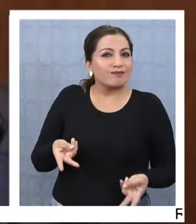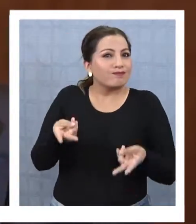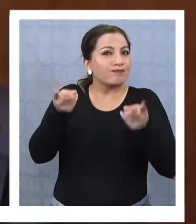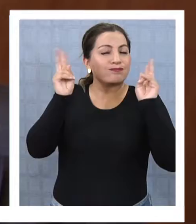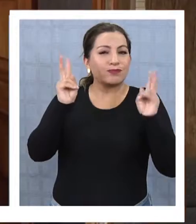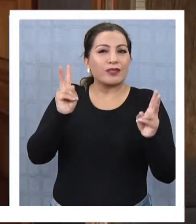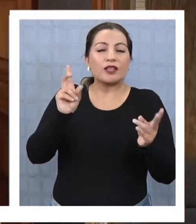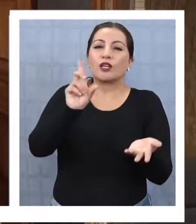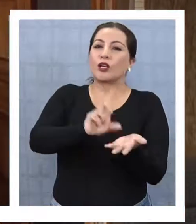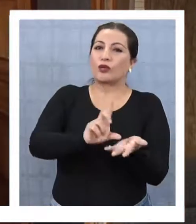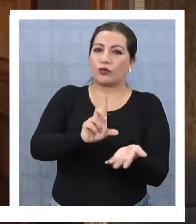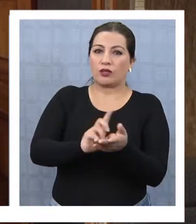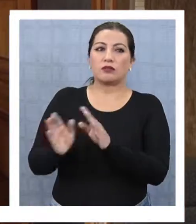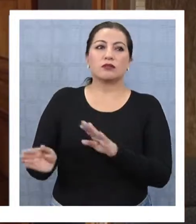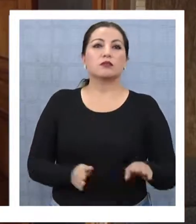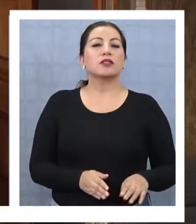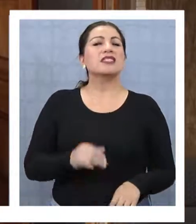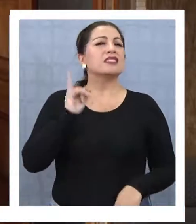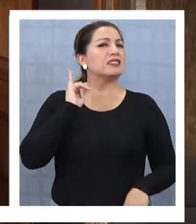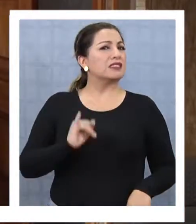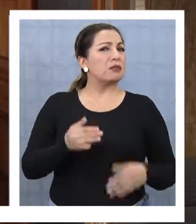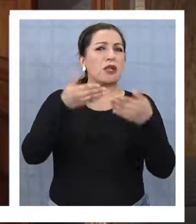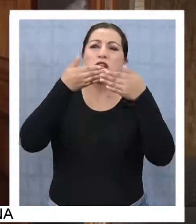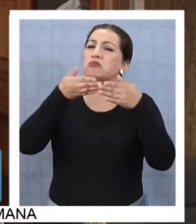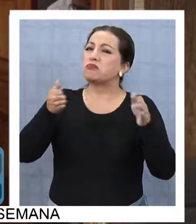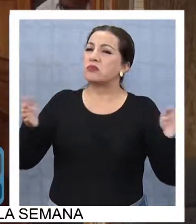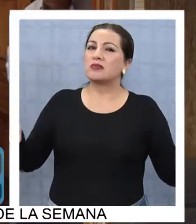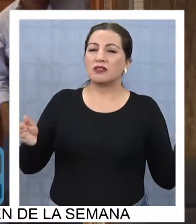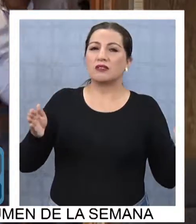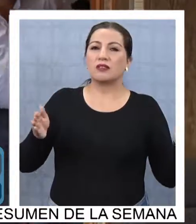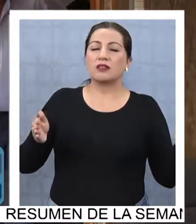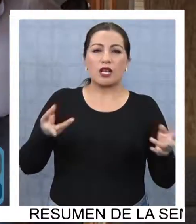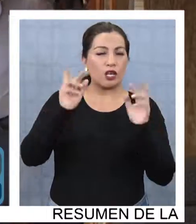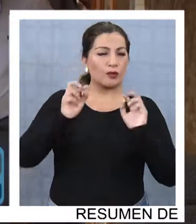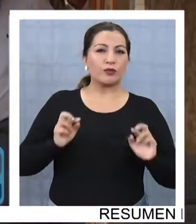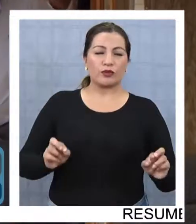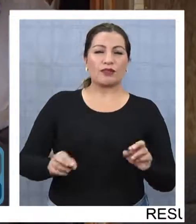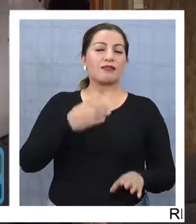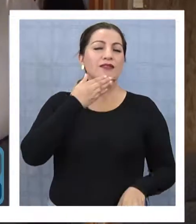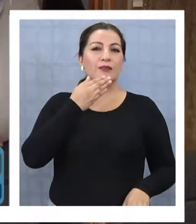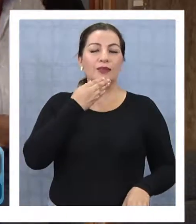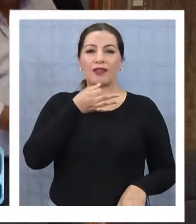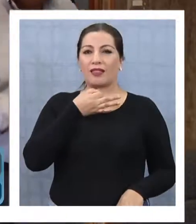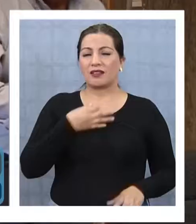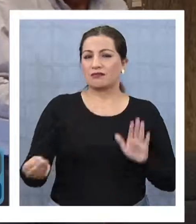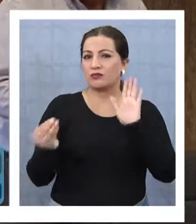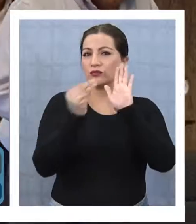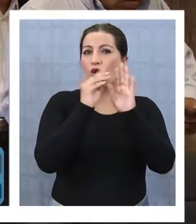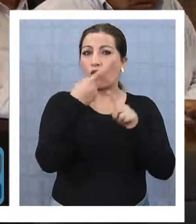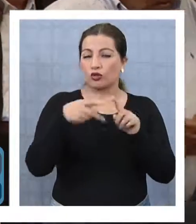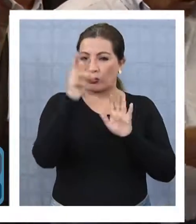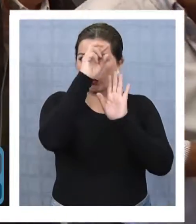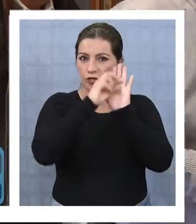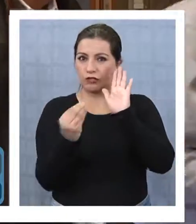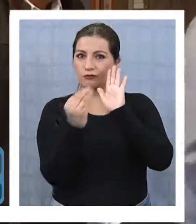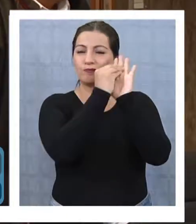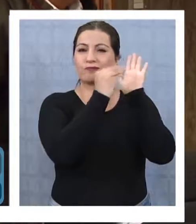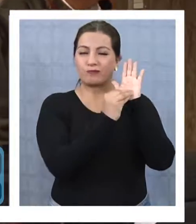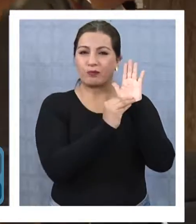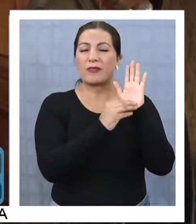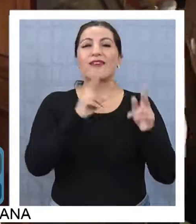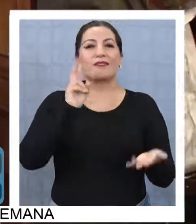terrenos como zona urbana. Siempre se dejó abierta la posibilidad, y así también expresado, de poder incorporar otros proyectos en la medida